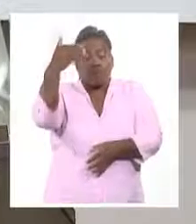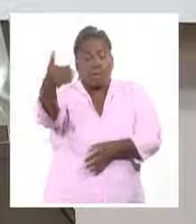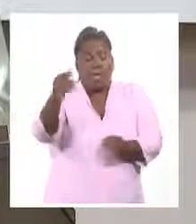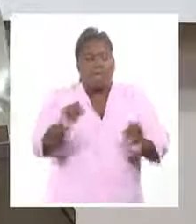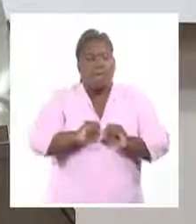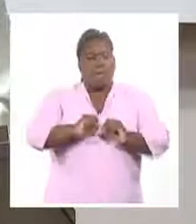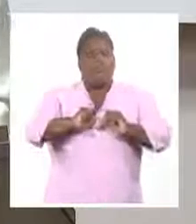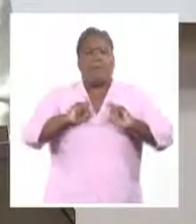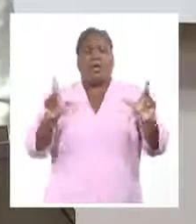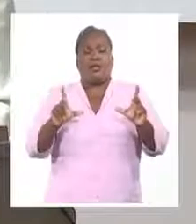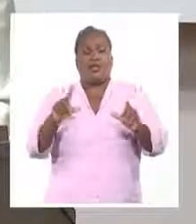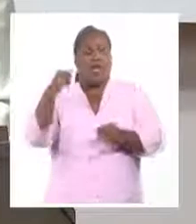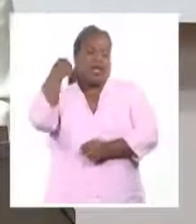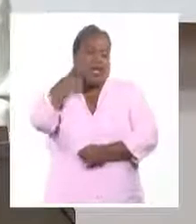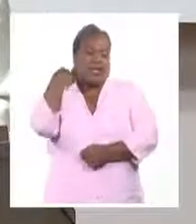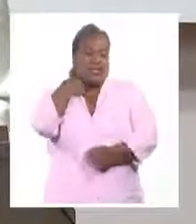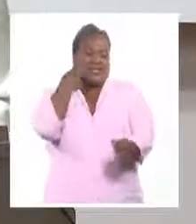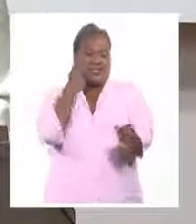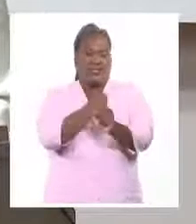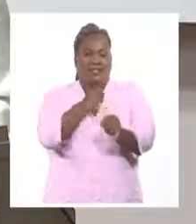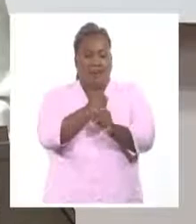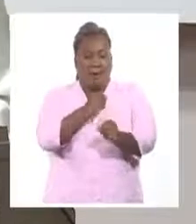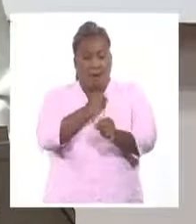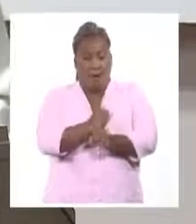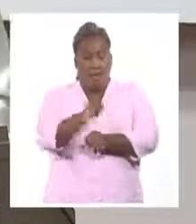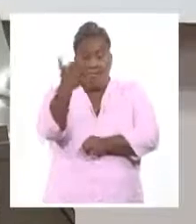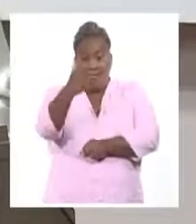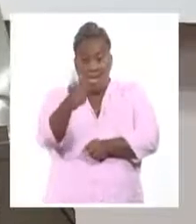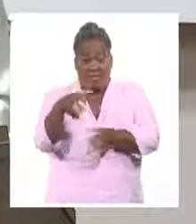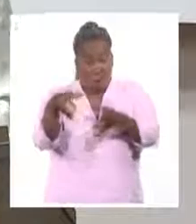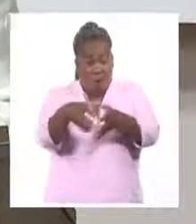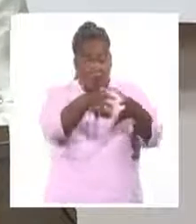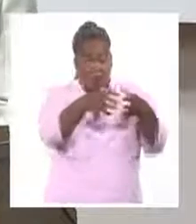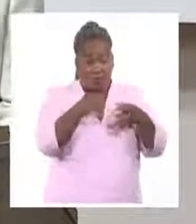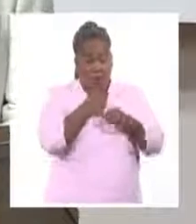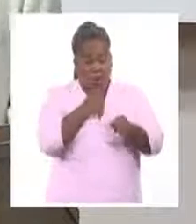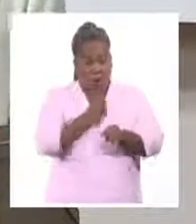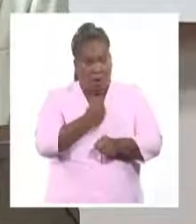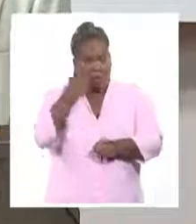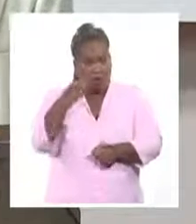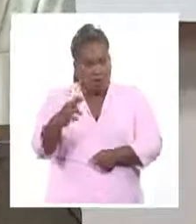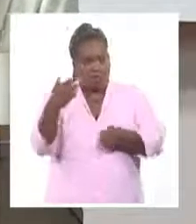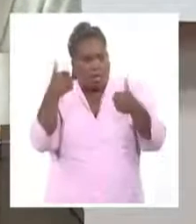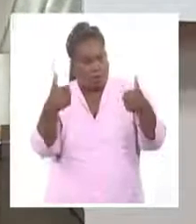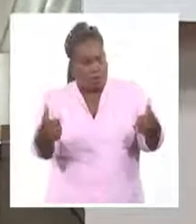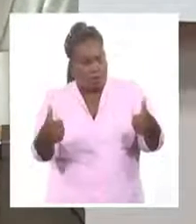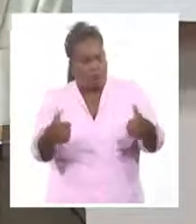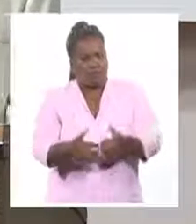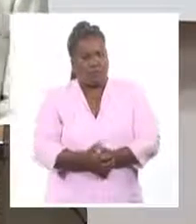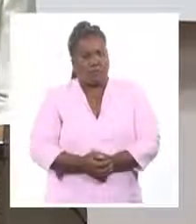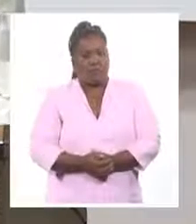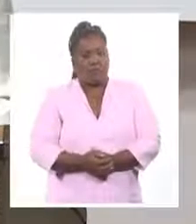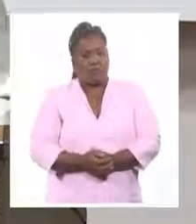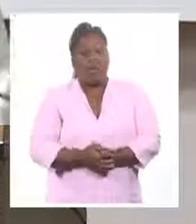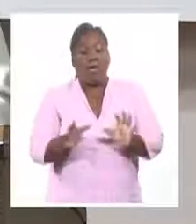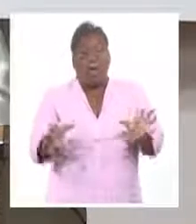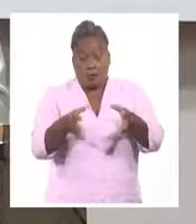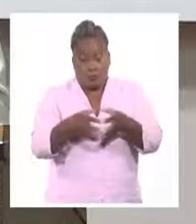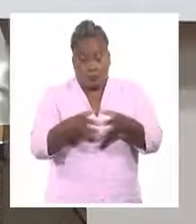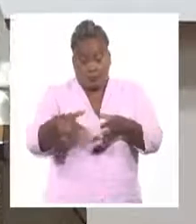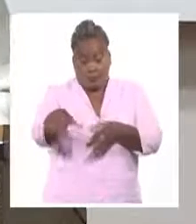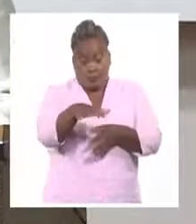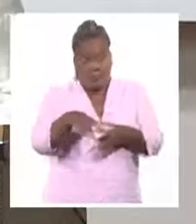impacto y los años de trabajo, pero las 10 comisiones merecen reconocimiento. El Consejo,